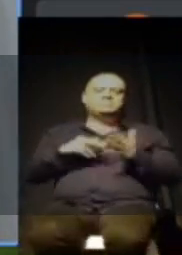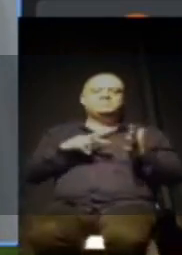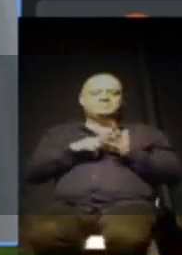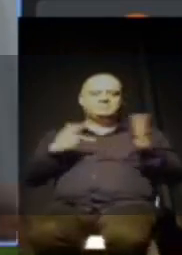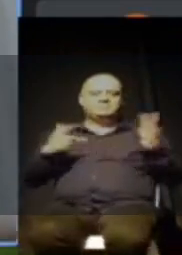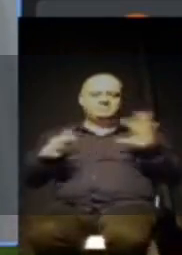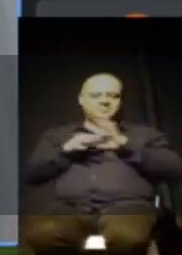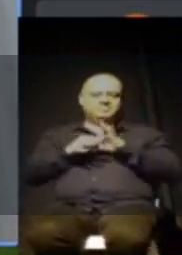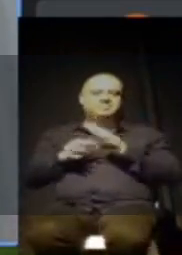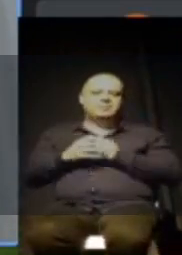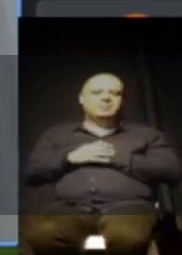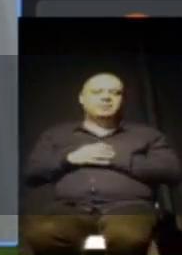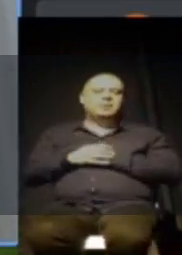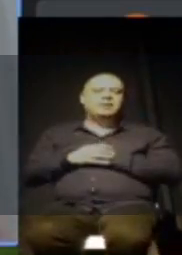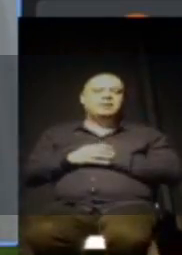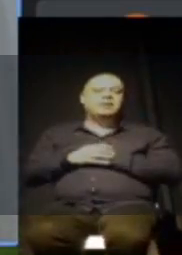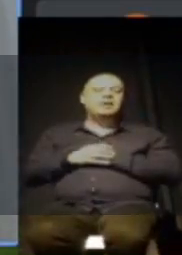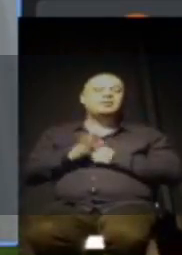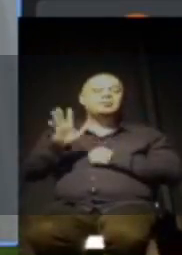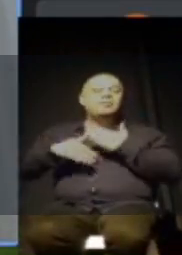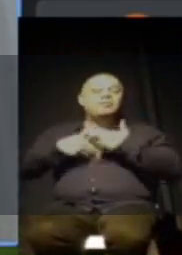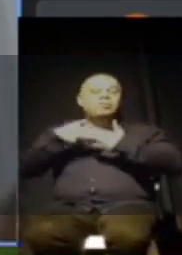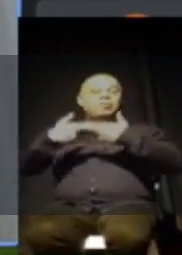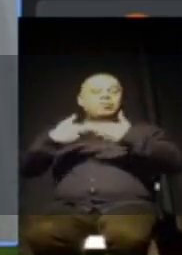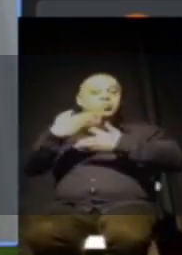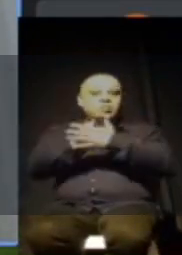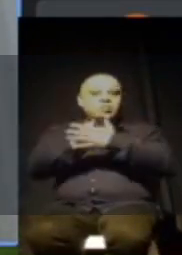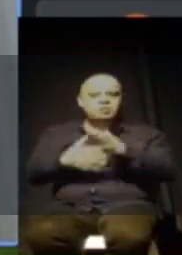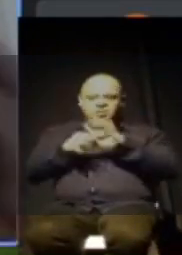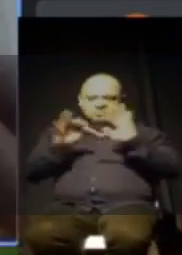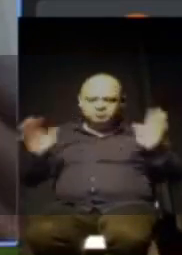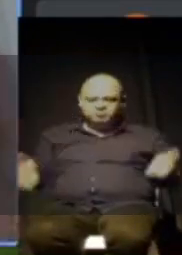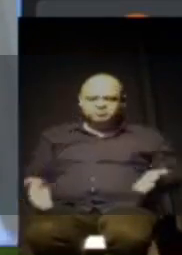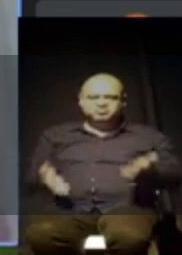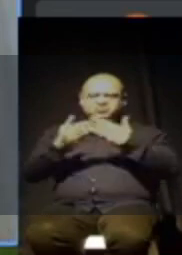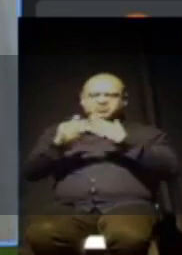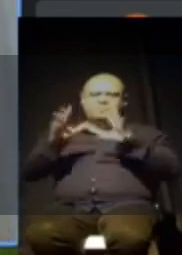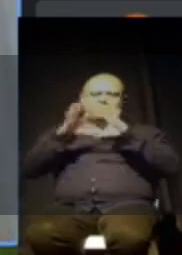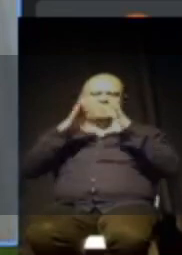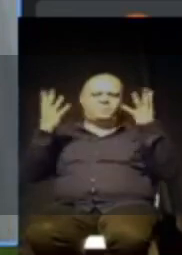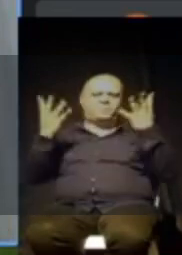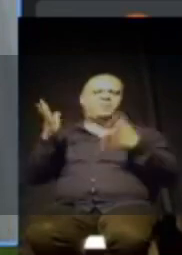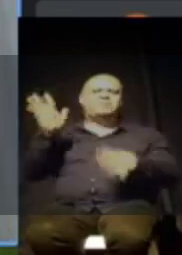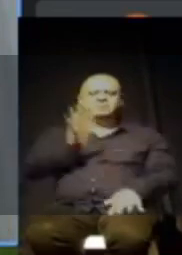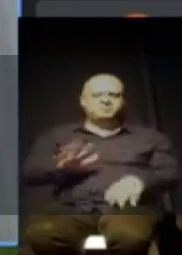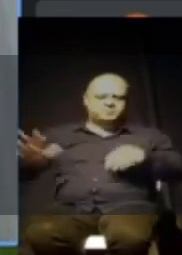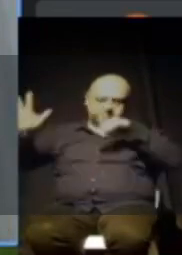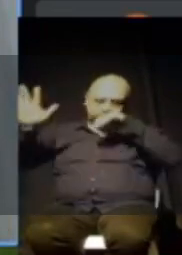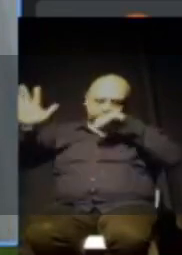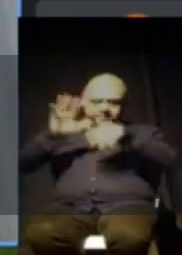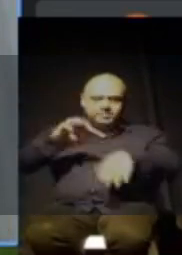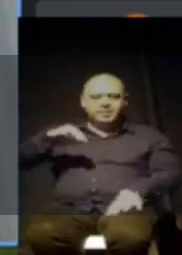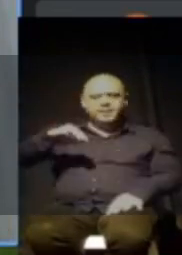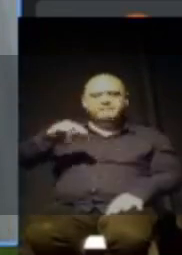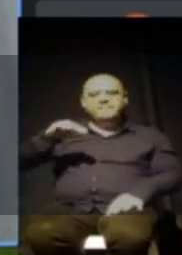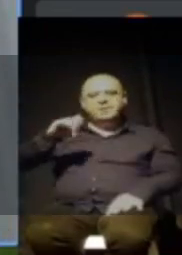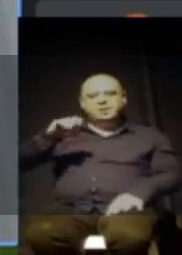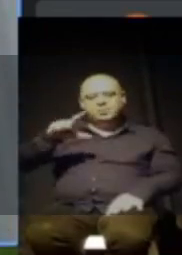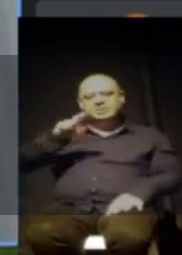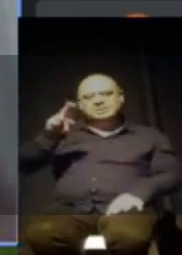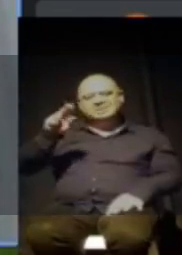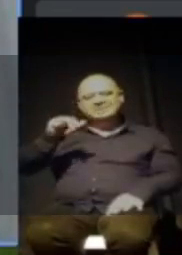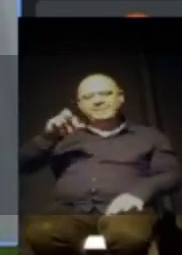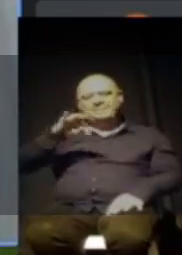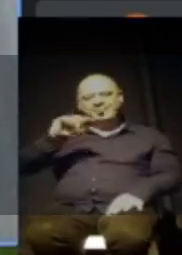perspectiva crítica y alterdialógica. La afroeducación es una invitación a recuperar ese niño del mundo del cual nos habla Manuel Zapata